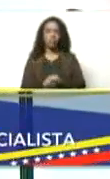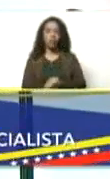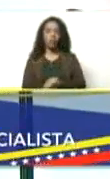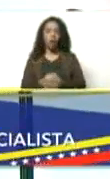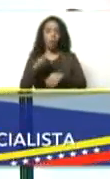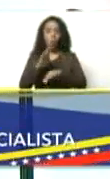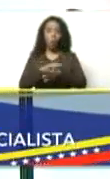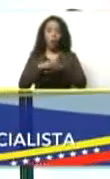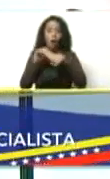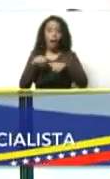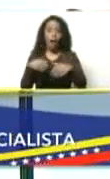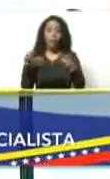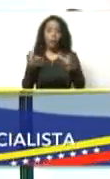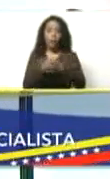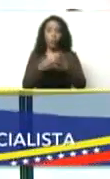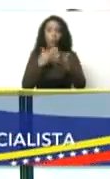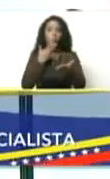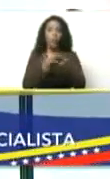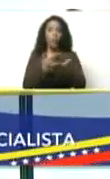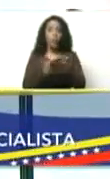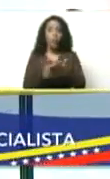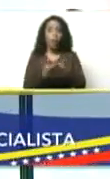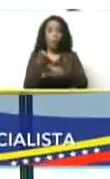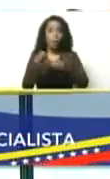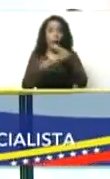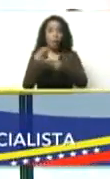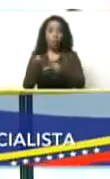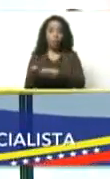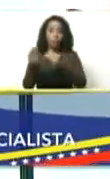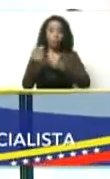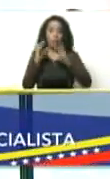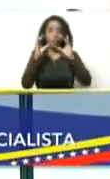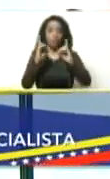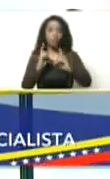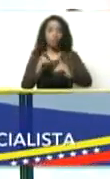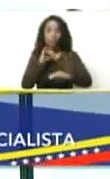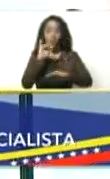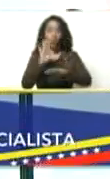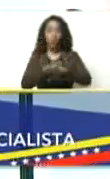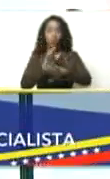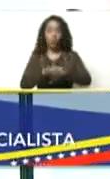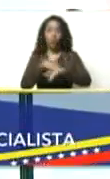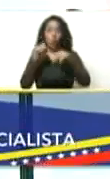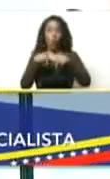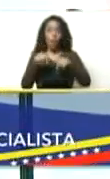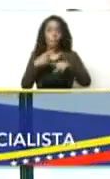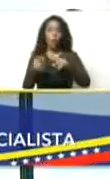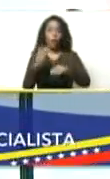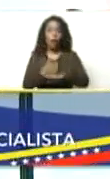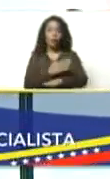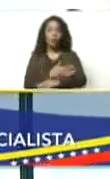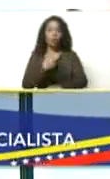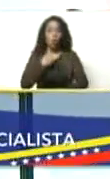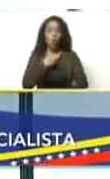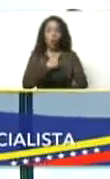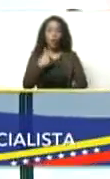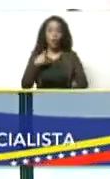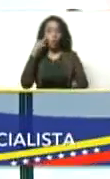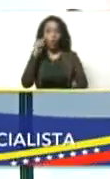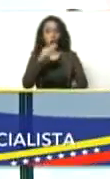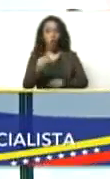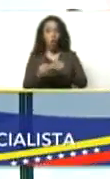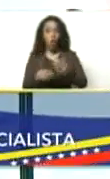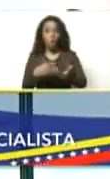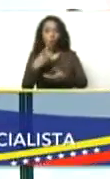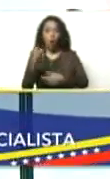aquí tengo un conjunto de propuestas que me han hecho para decisiones y anuncios del día de hoy, pero antes quiero ver qué nos dice la